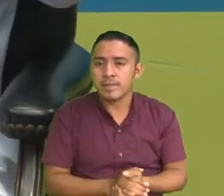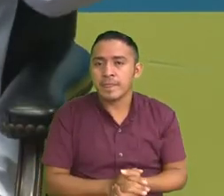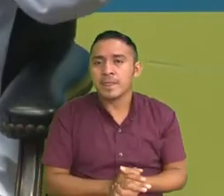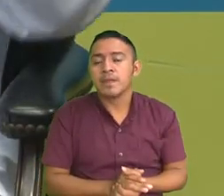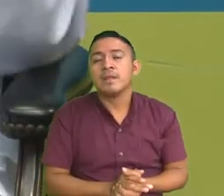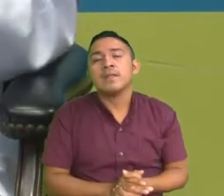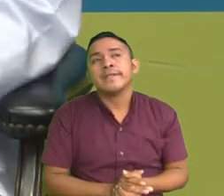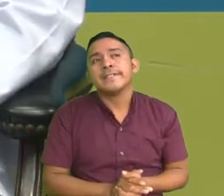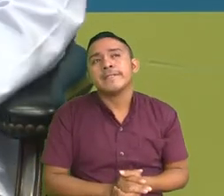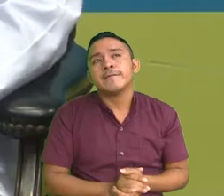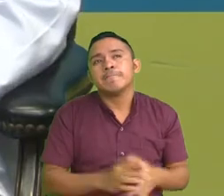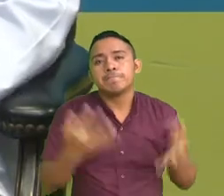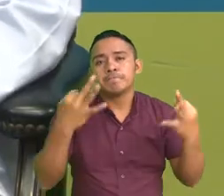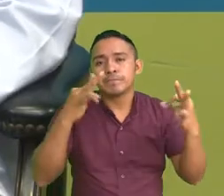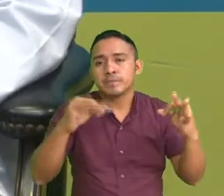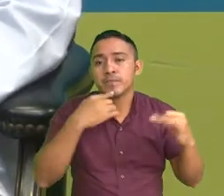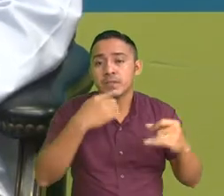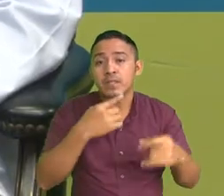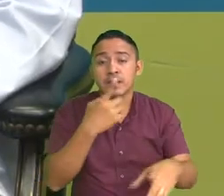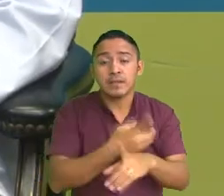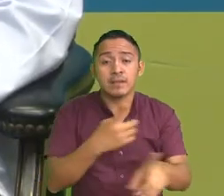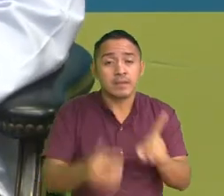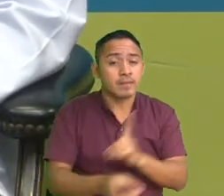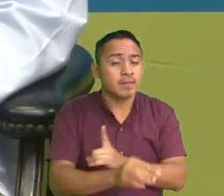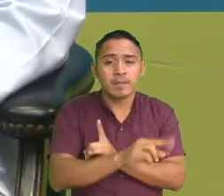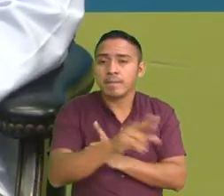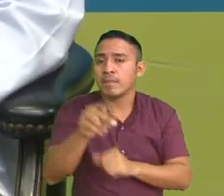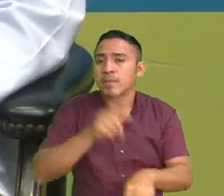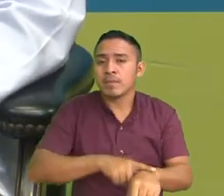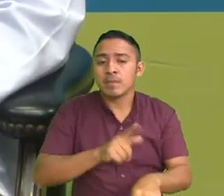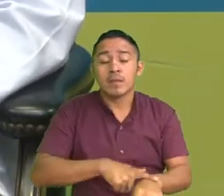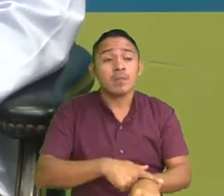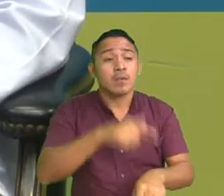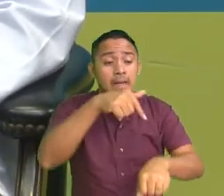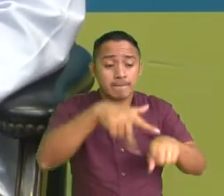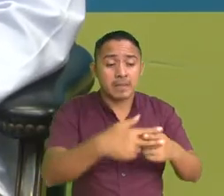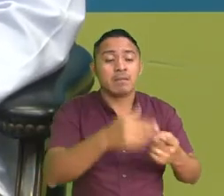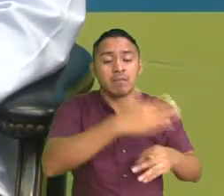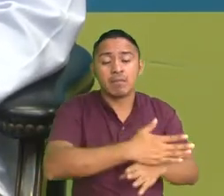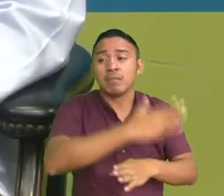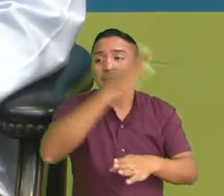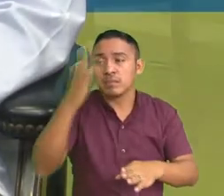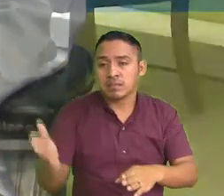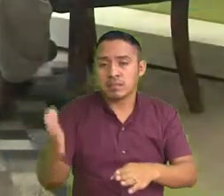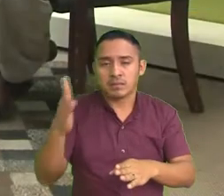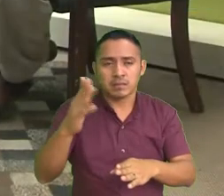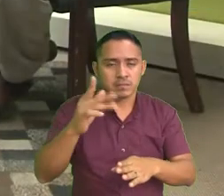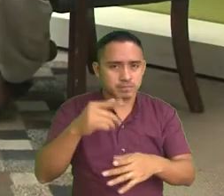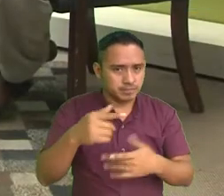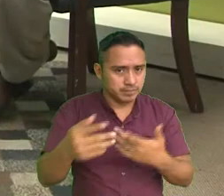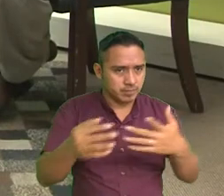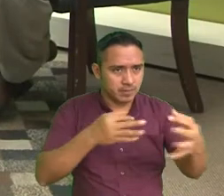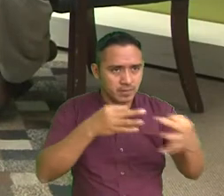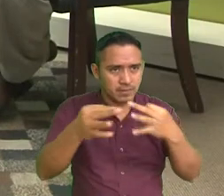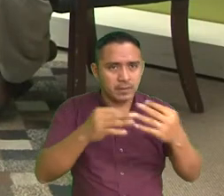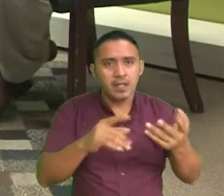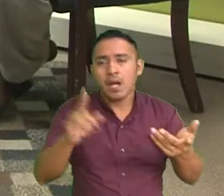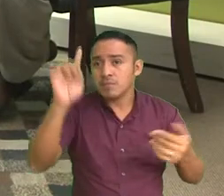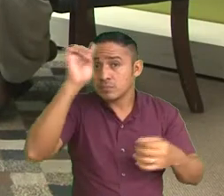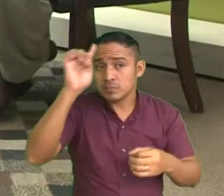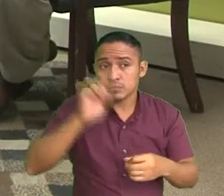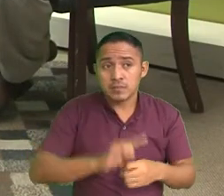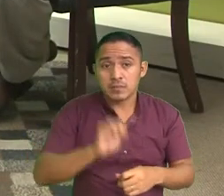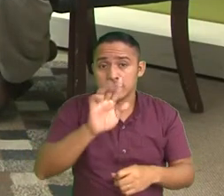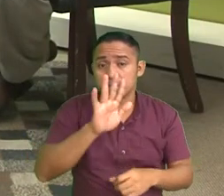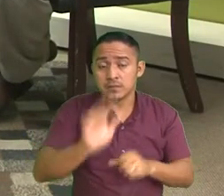una, como ese esquema que todo el mundo tenemos que dormir la misma cantidad y de tal hora a tal hora. Eso es muy importante aclararlo también. Sí. No sabíamos, por ejemplo, que los niños de